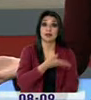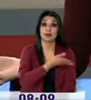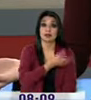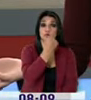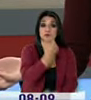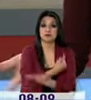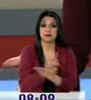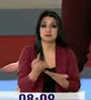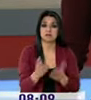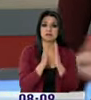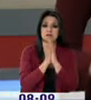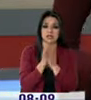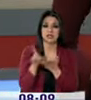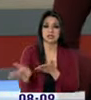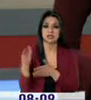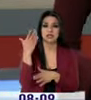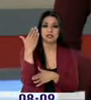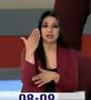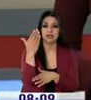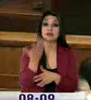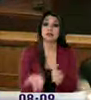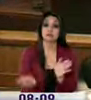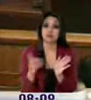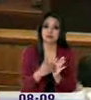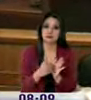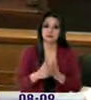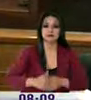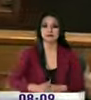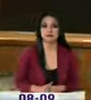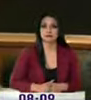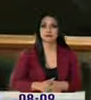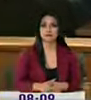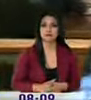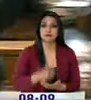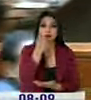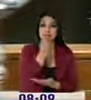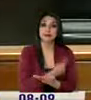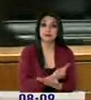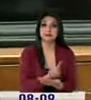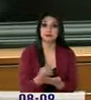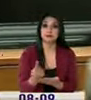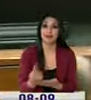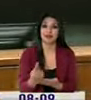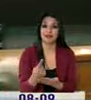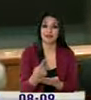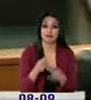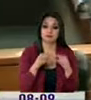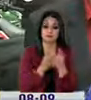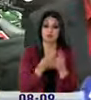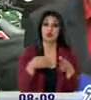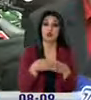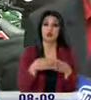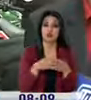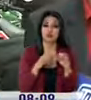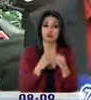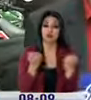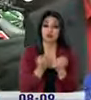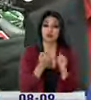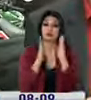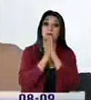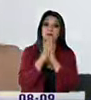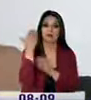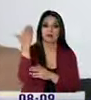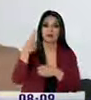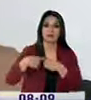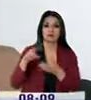una semana solicitaron la salida del burgomaestre. Ha pasado tan solo una semana desde que fue negada la solicitud de remoción del alcalde